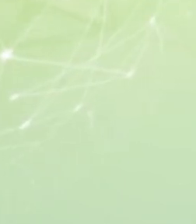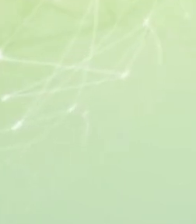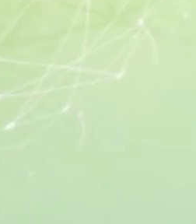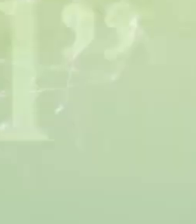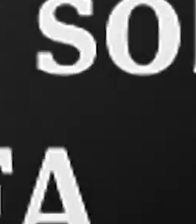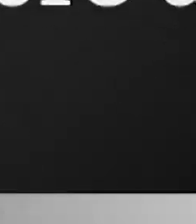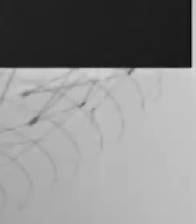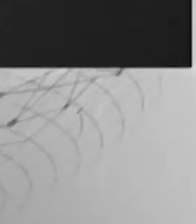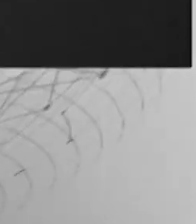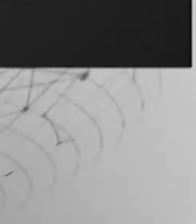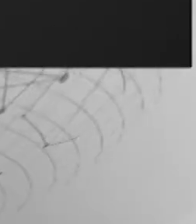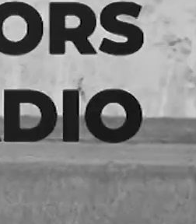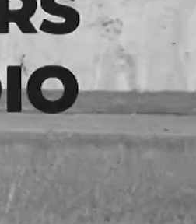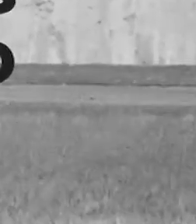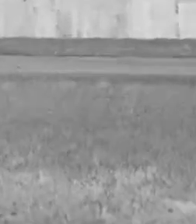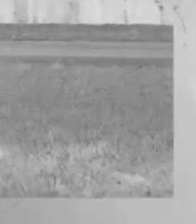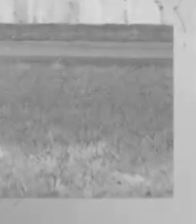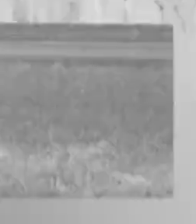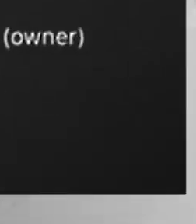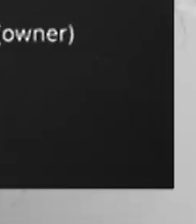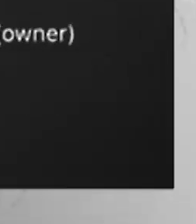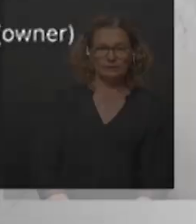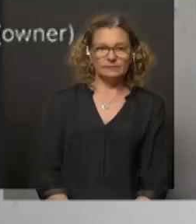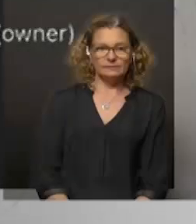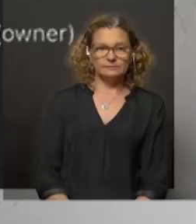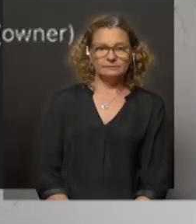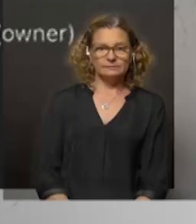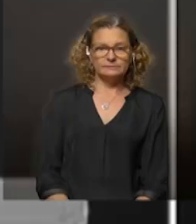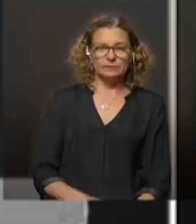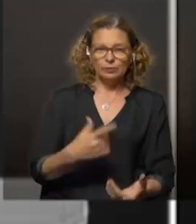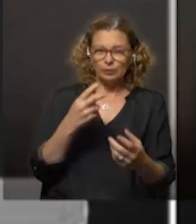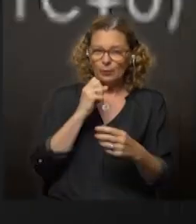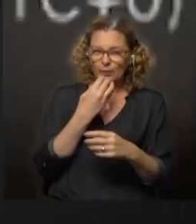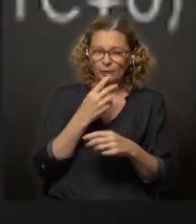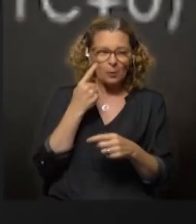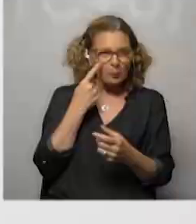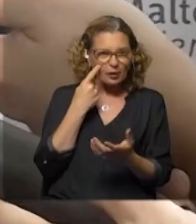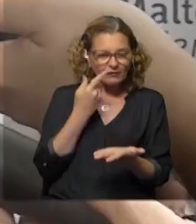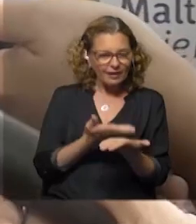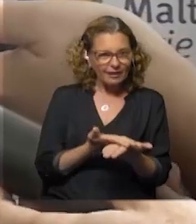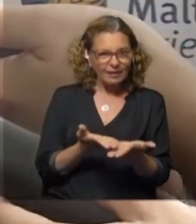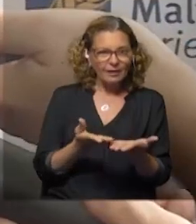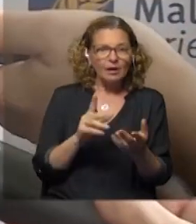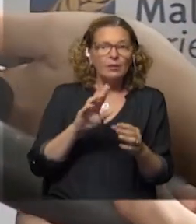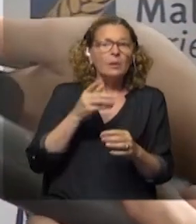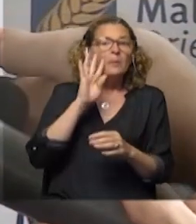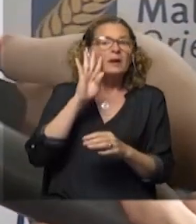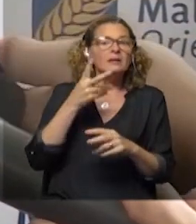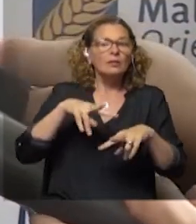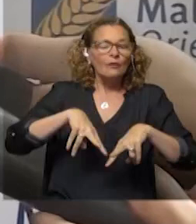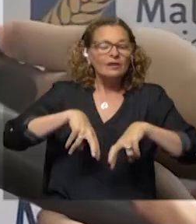de todo el humo que hay de todos los pelotazos que hay Estaría bueno que se comprueben Ahora hay una supuesta